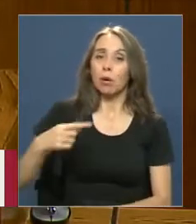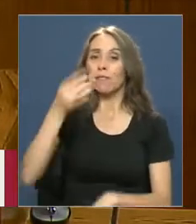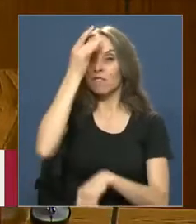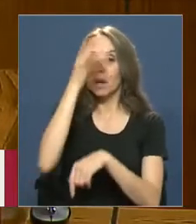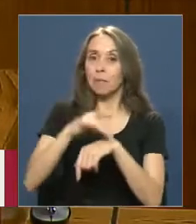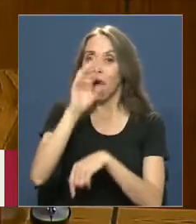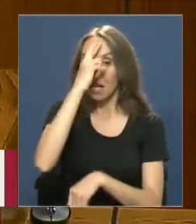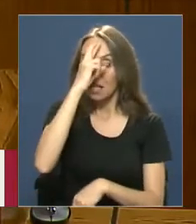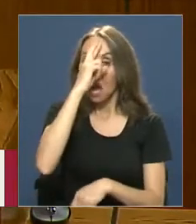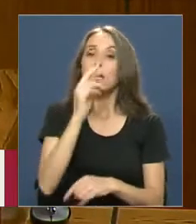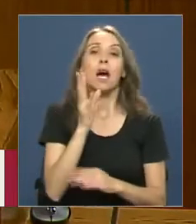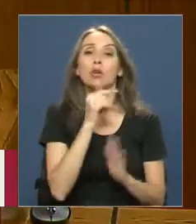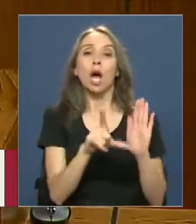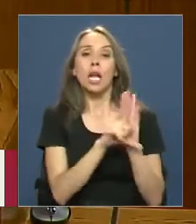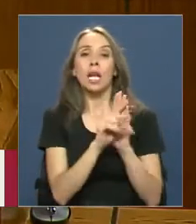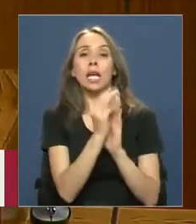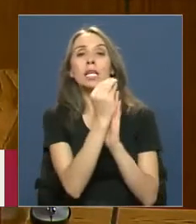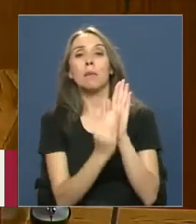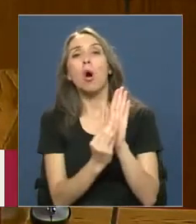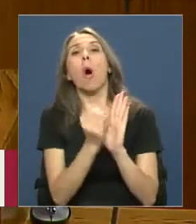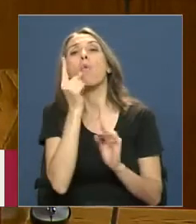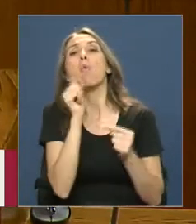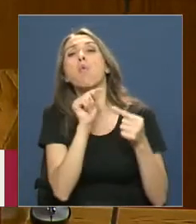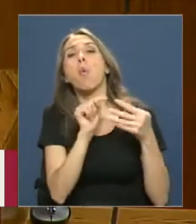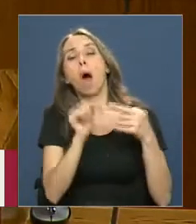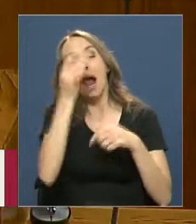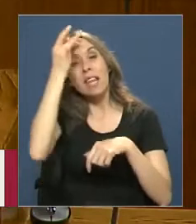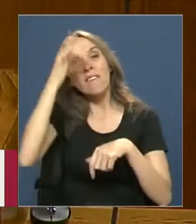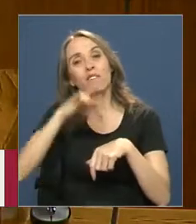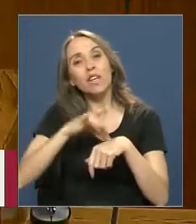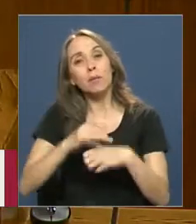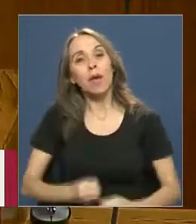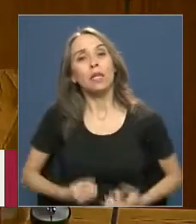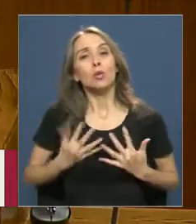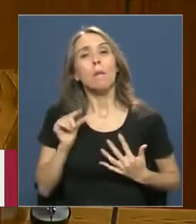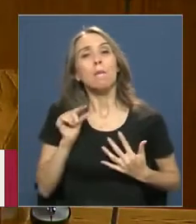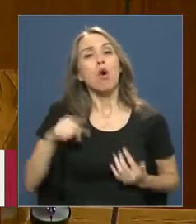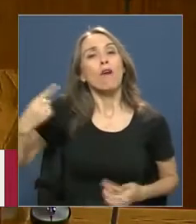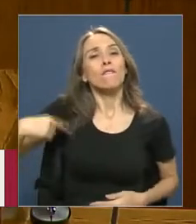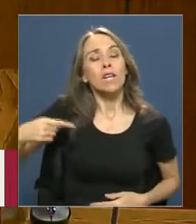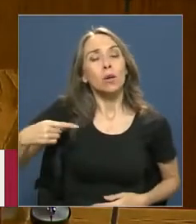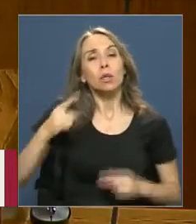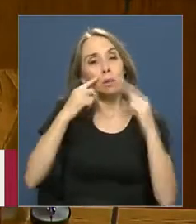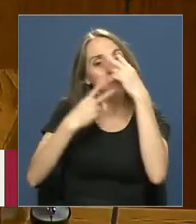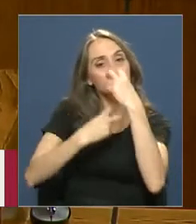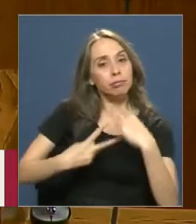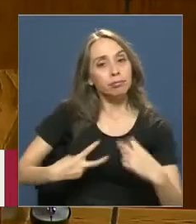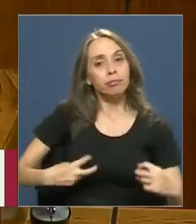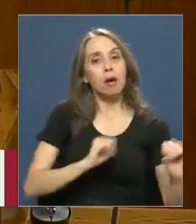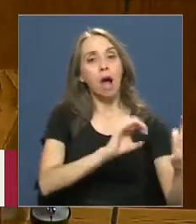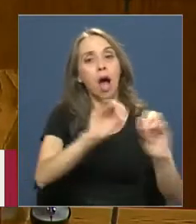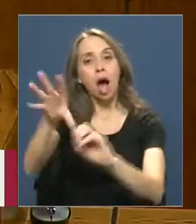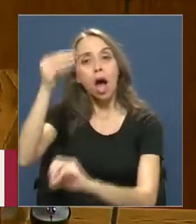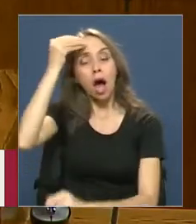una consagración oficial de las enfermedades poco frecuentes que permita enfatizar su estudio y concientización,